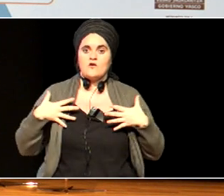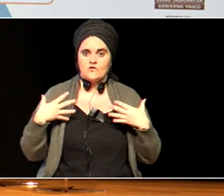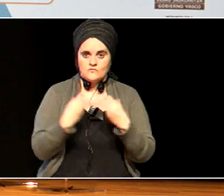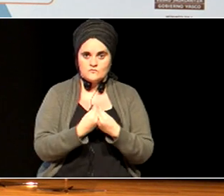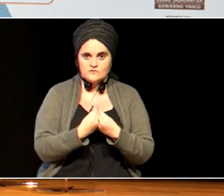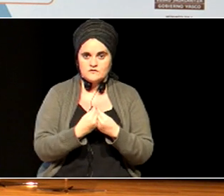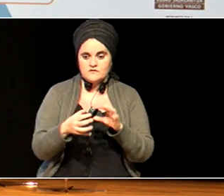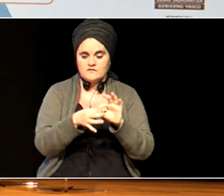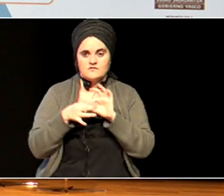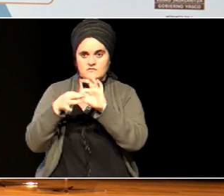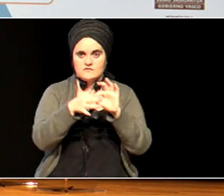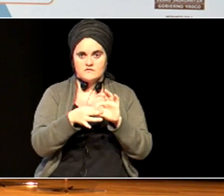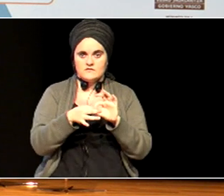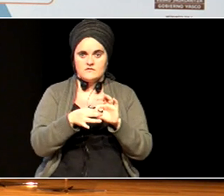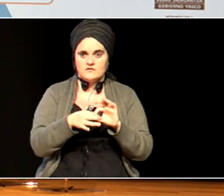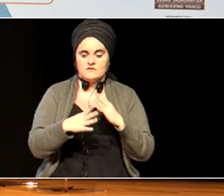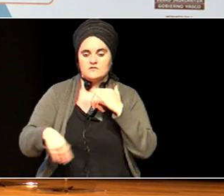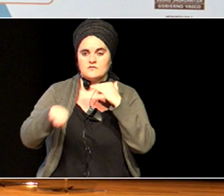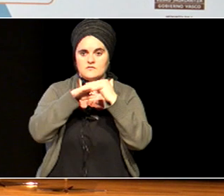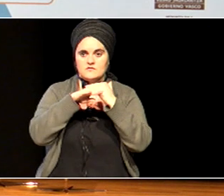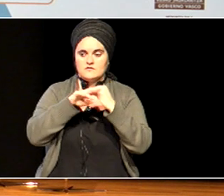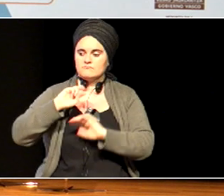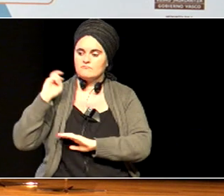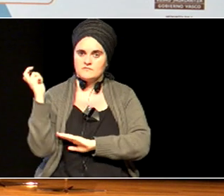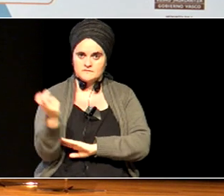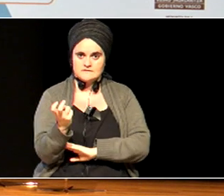cohesión, equidad y diversidad.